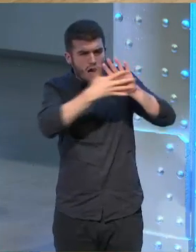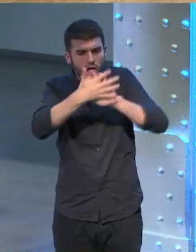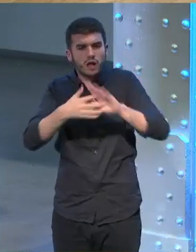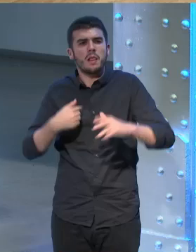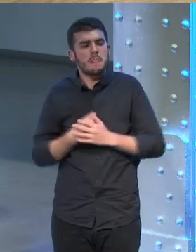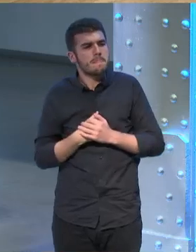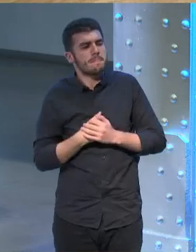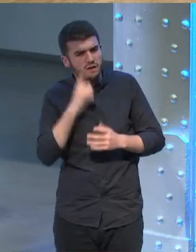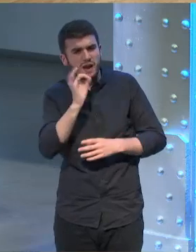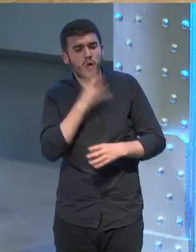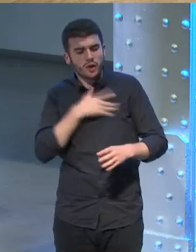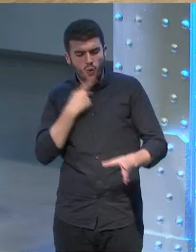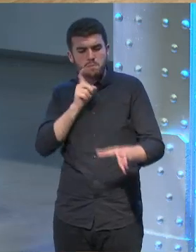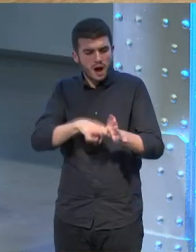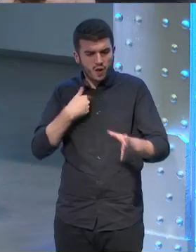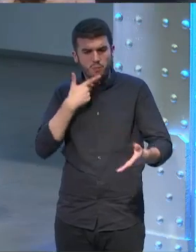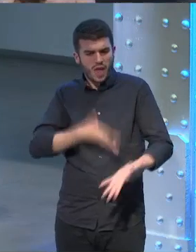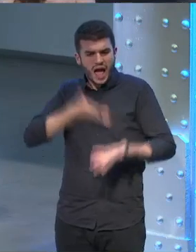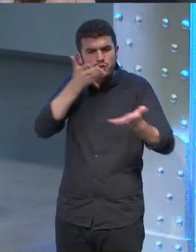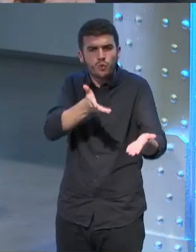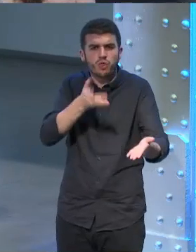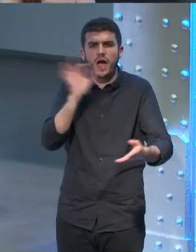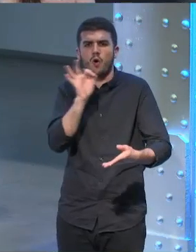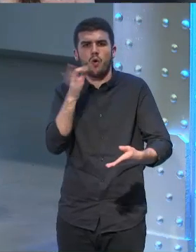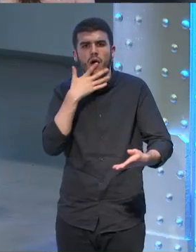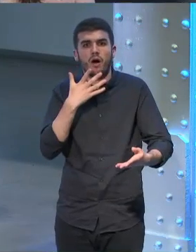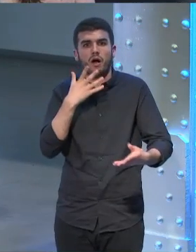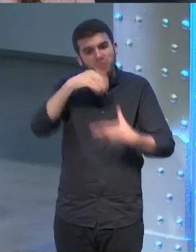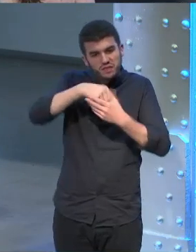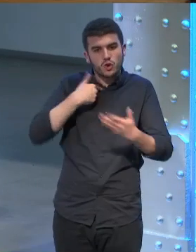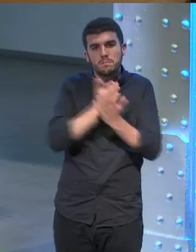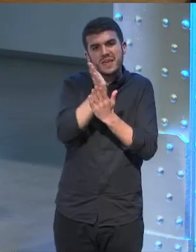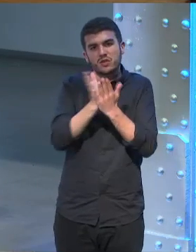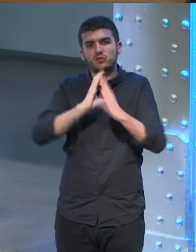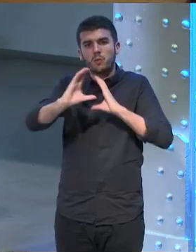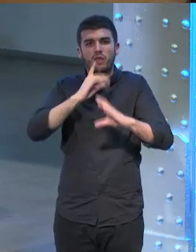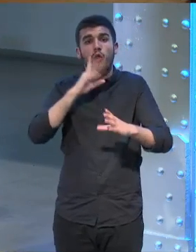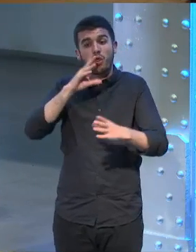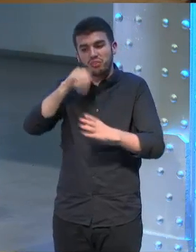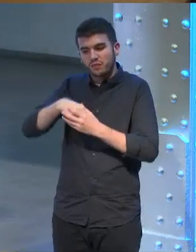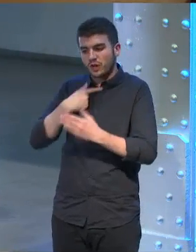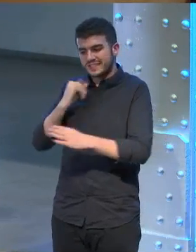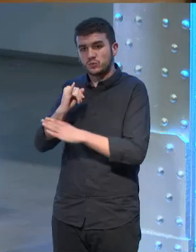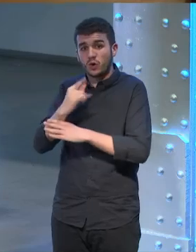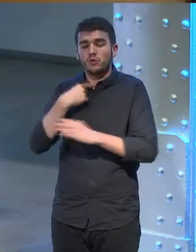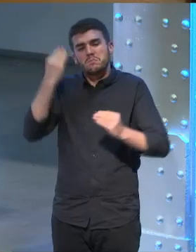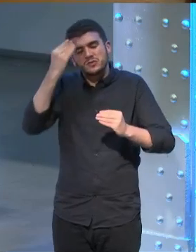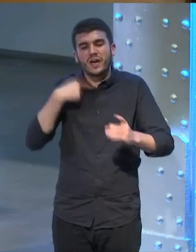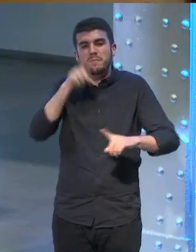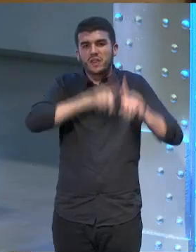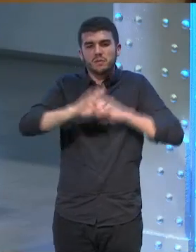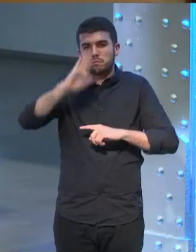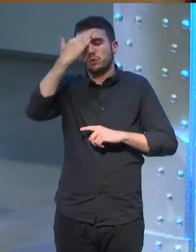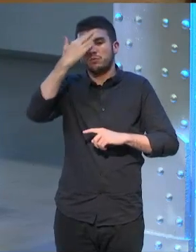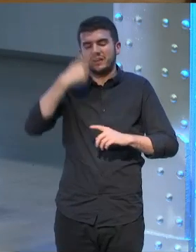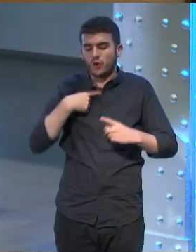pues por participar, por ayudar a chicas que están en los primeros años de carrera, en los institutos. El principal problema, exacto, a mí